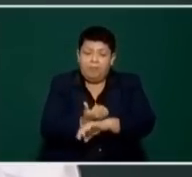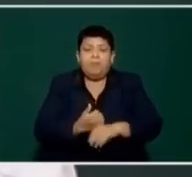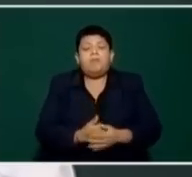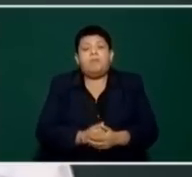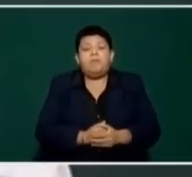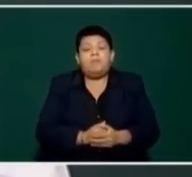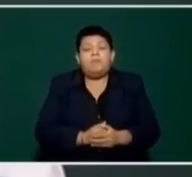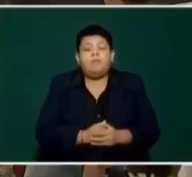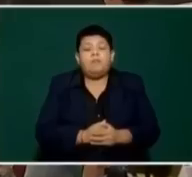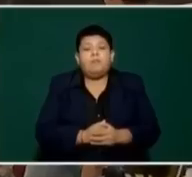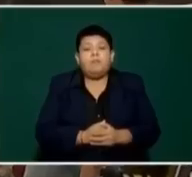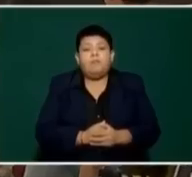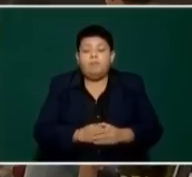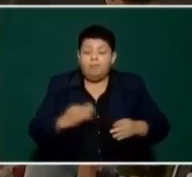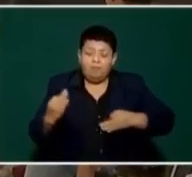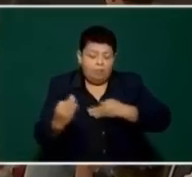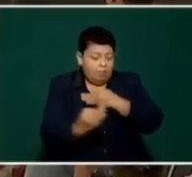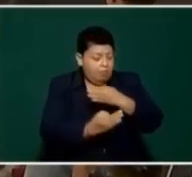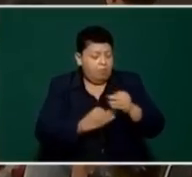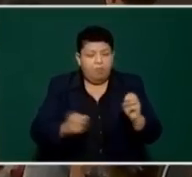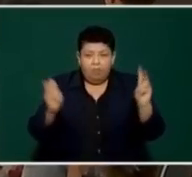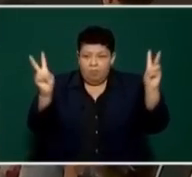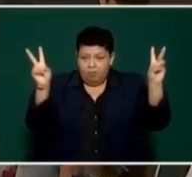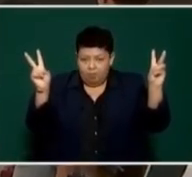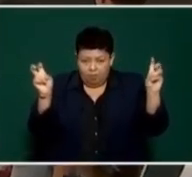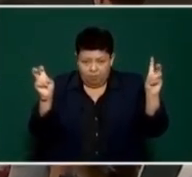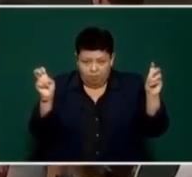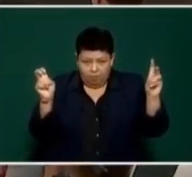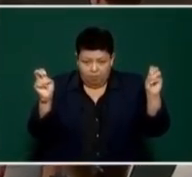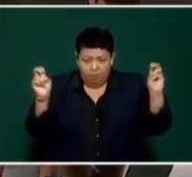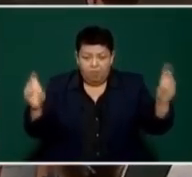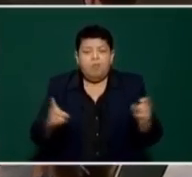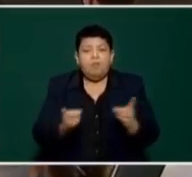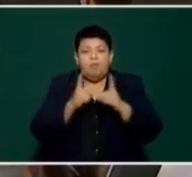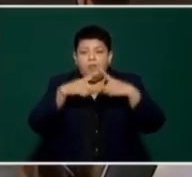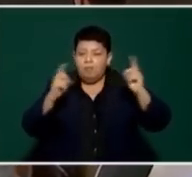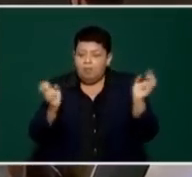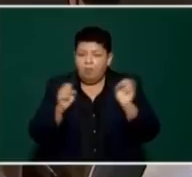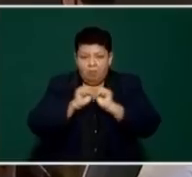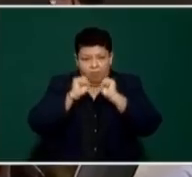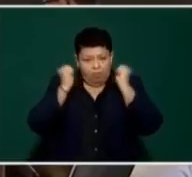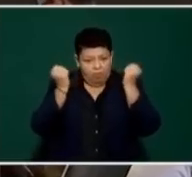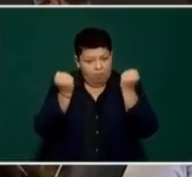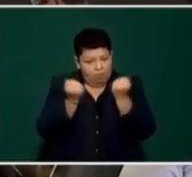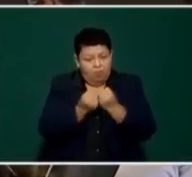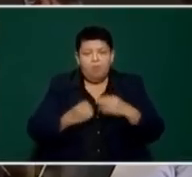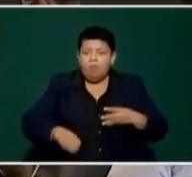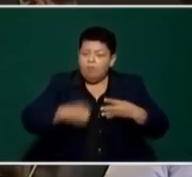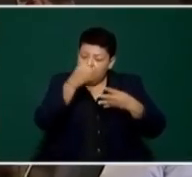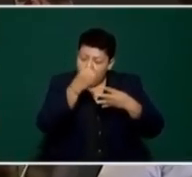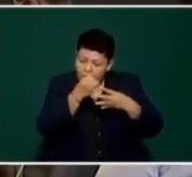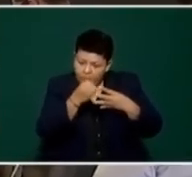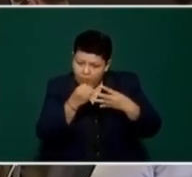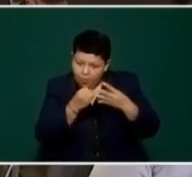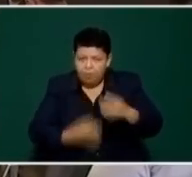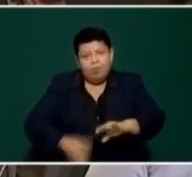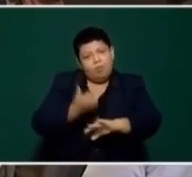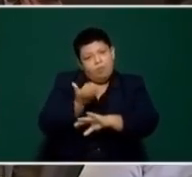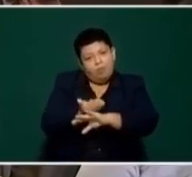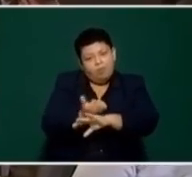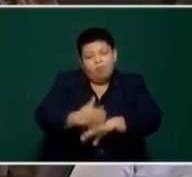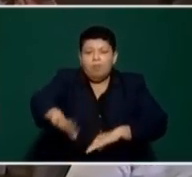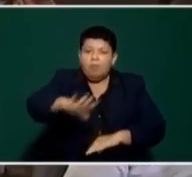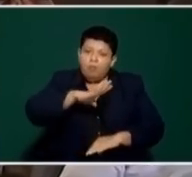como lo es todo el tema de desarrollo social y de orden en el crecimiento que el Estado tiene que tener por